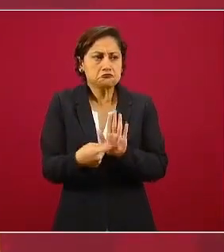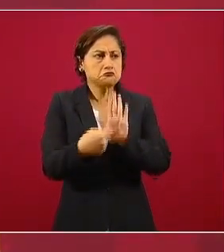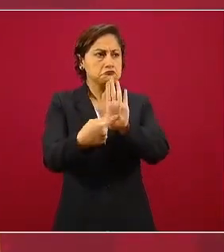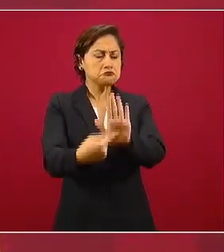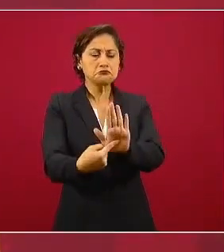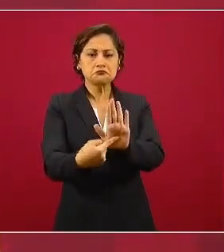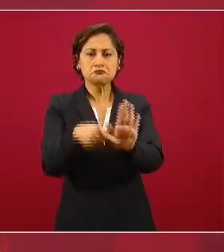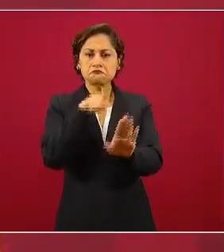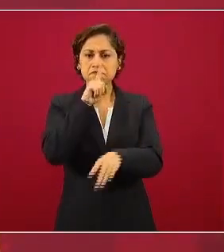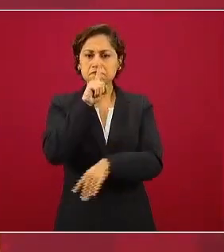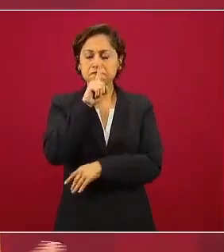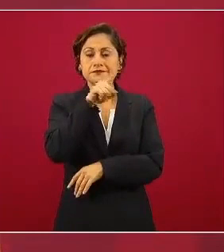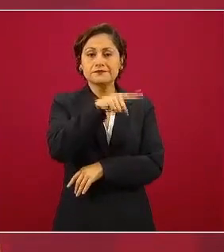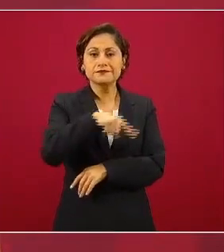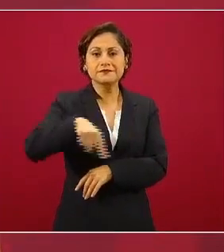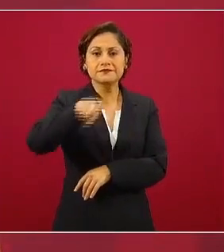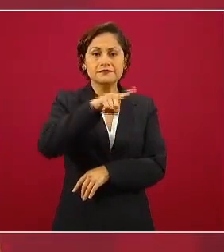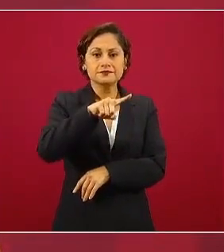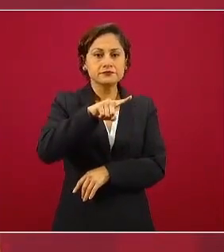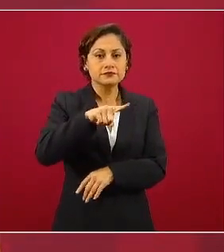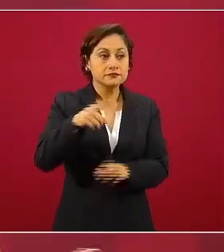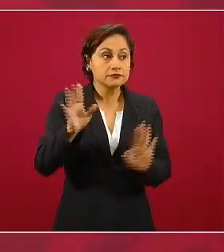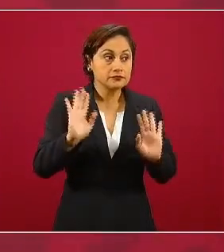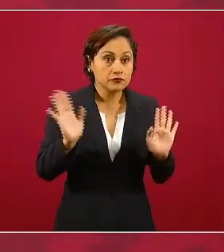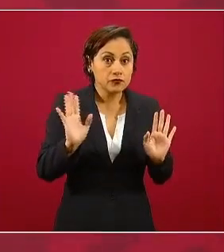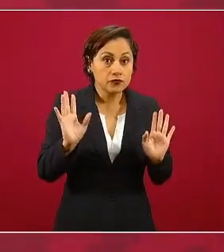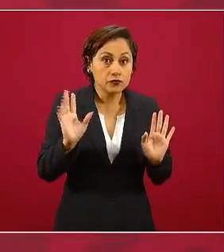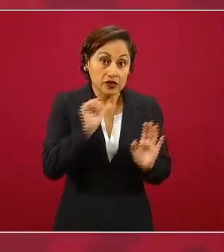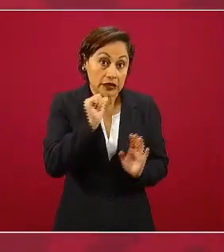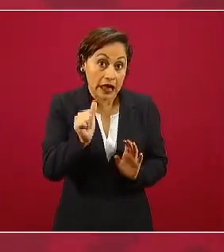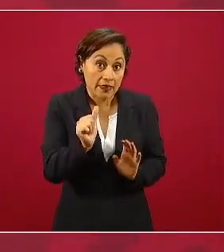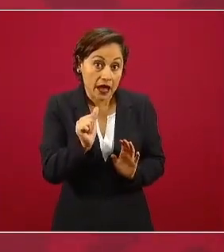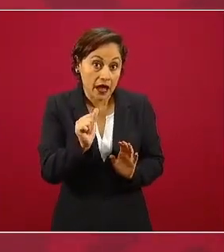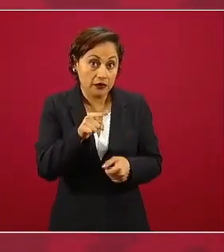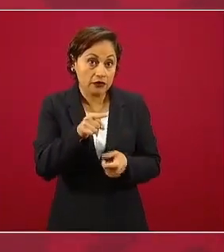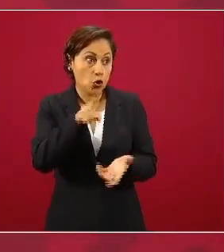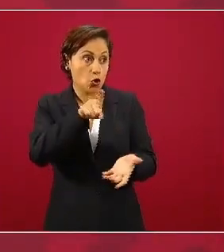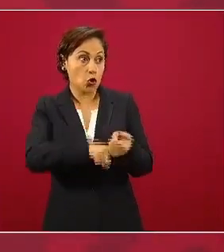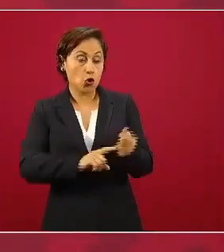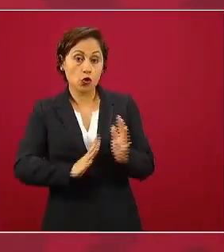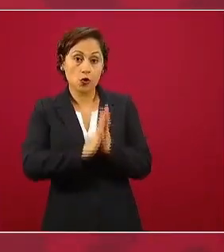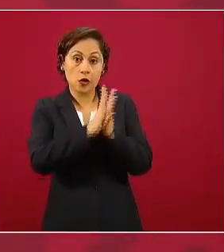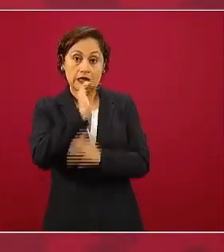injerencia en ese asunto, pues ¿qué le preocupa?